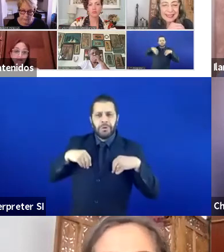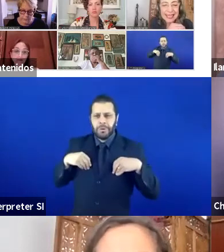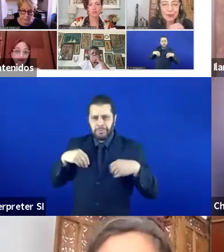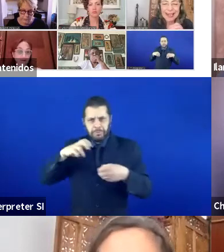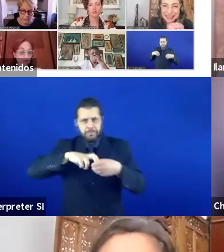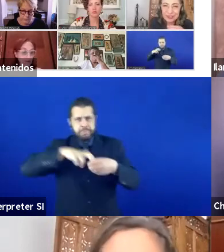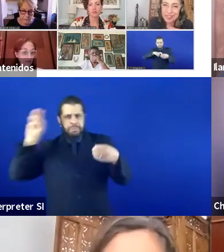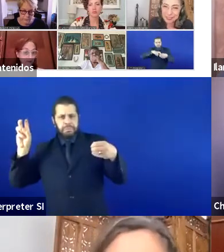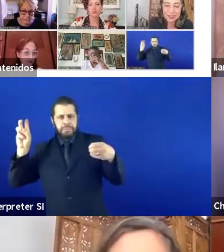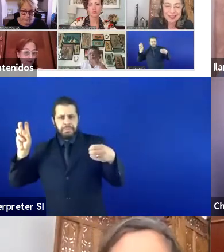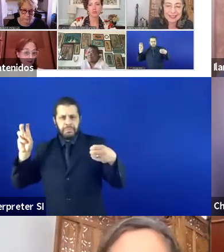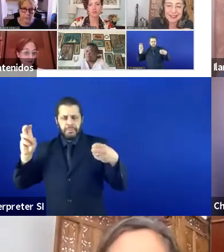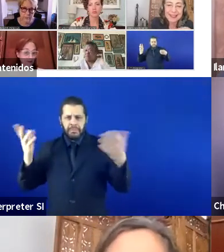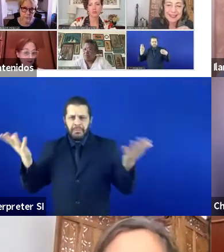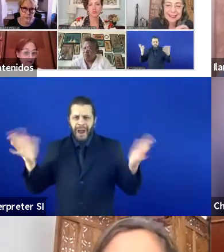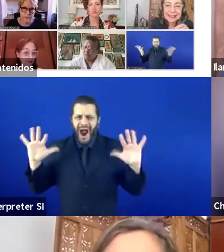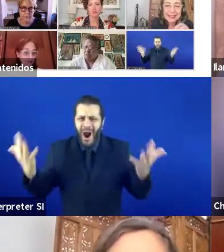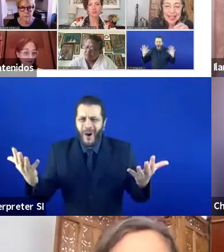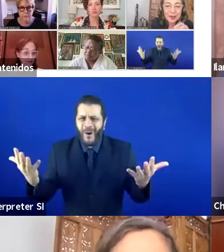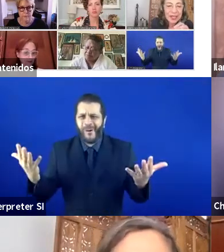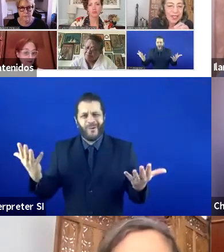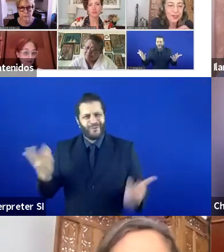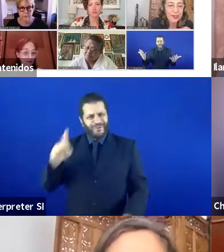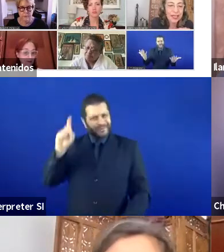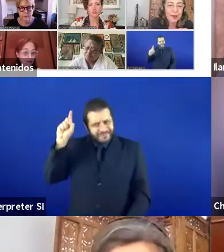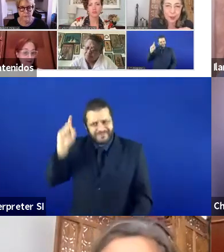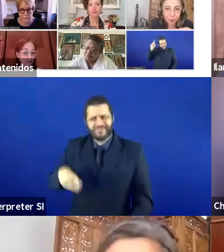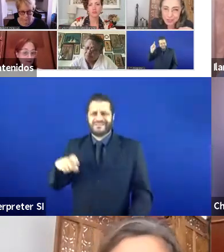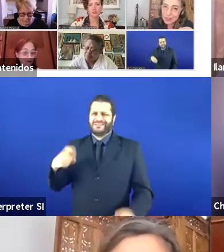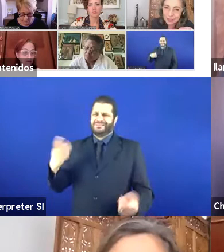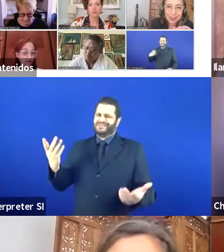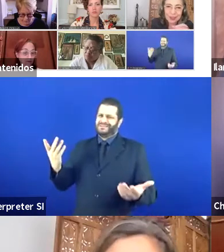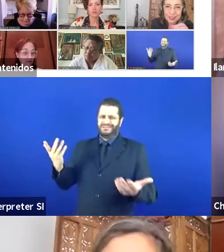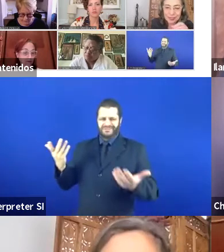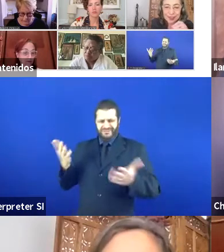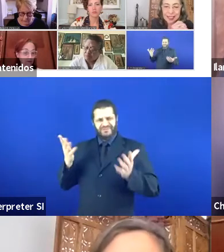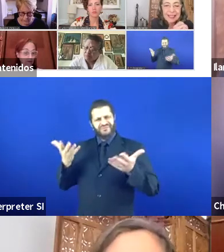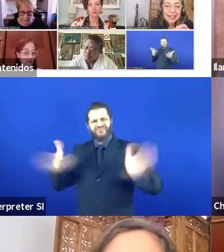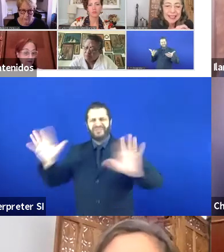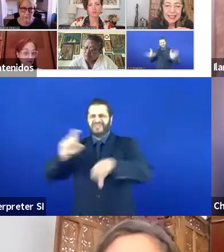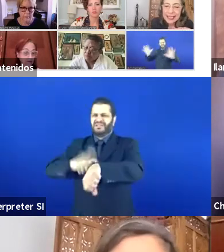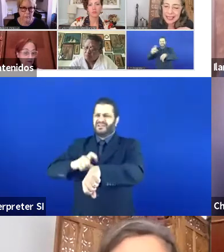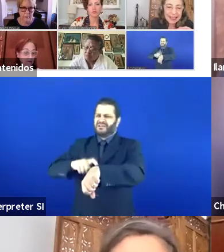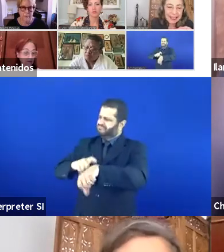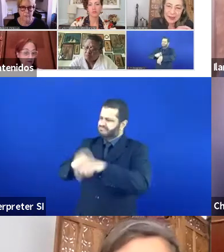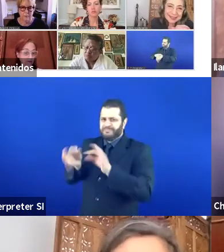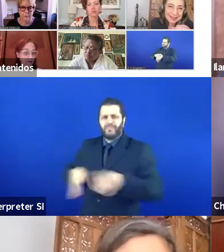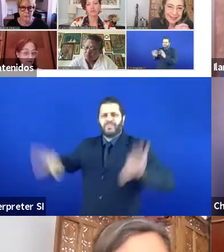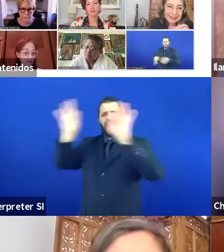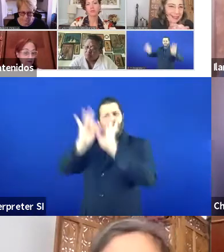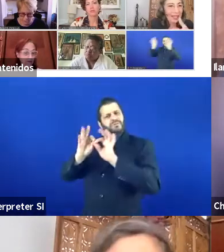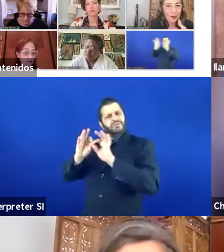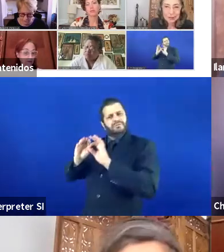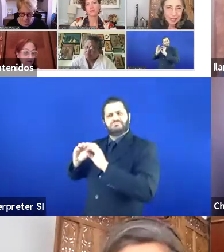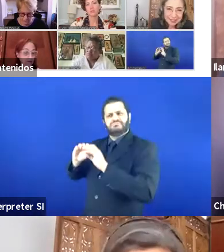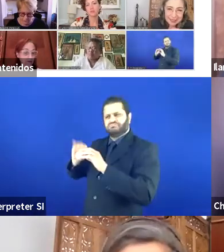que haya una rectificación de este grave hecho que ha producido rechazo internacional y que además ha